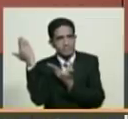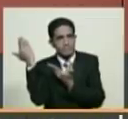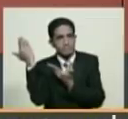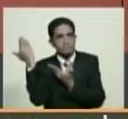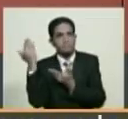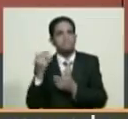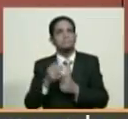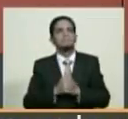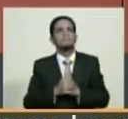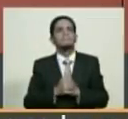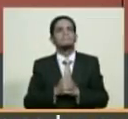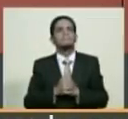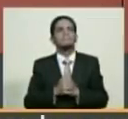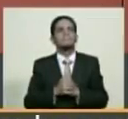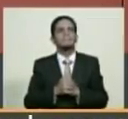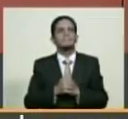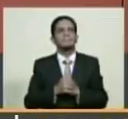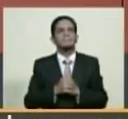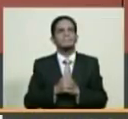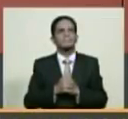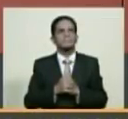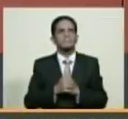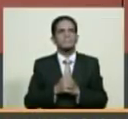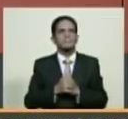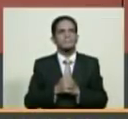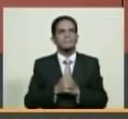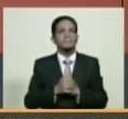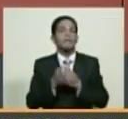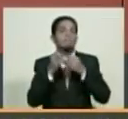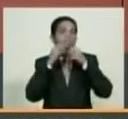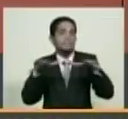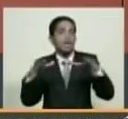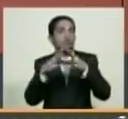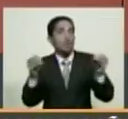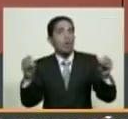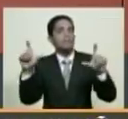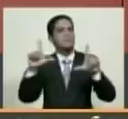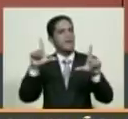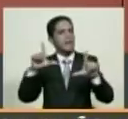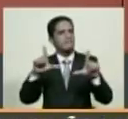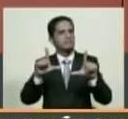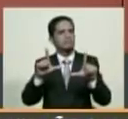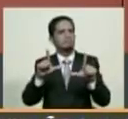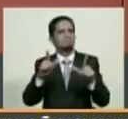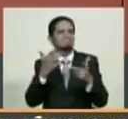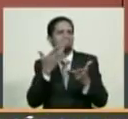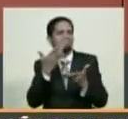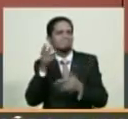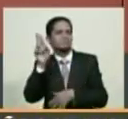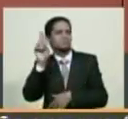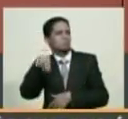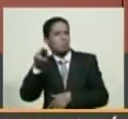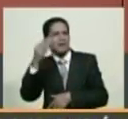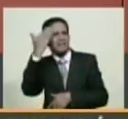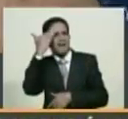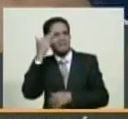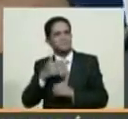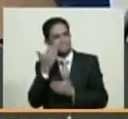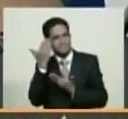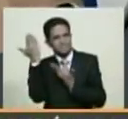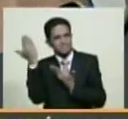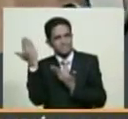para que todos los medios de comunicación internacionales pues se enteren, porque pareciera que jamás se han enterado de eso, viven